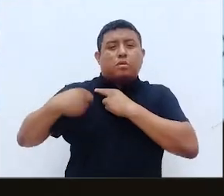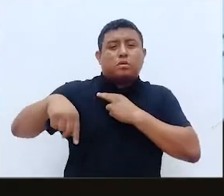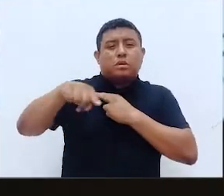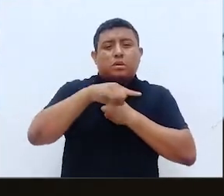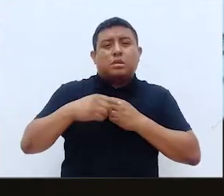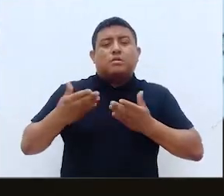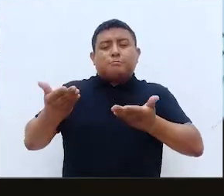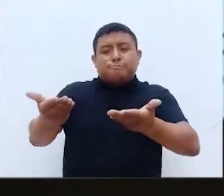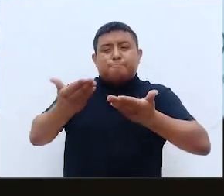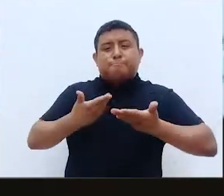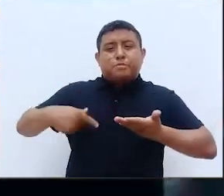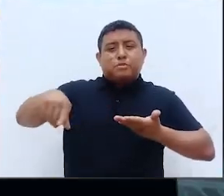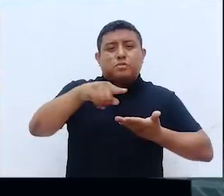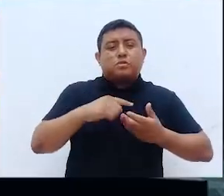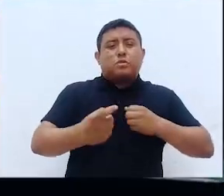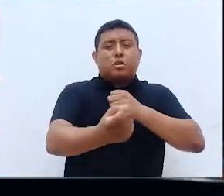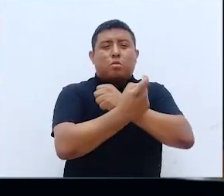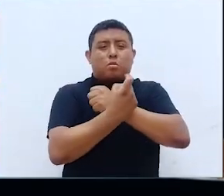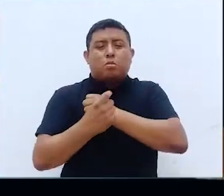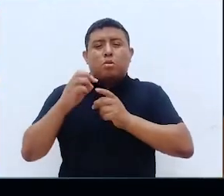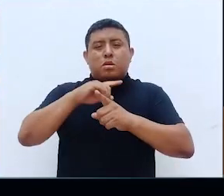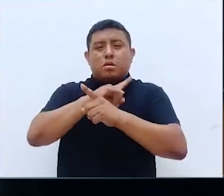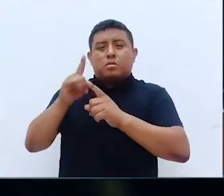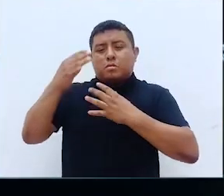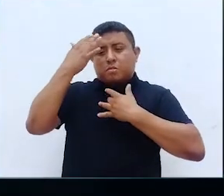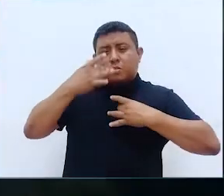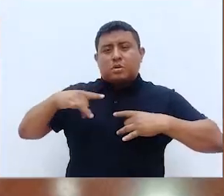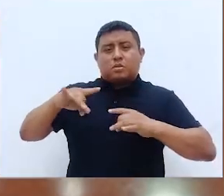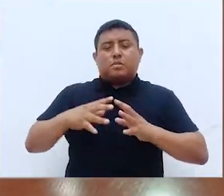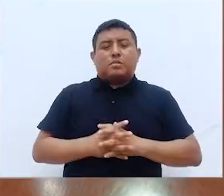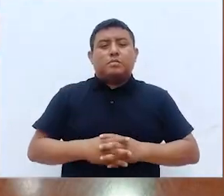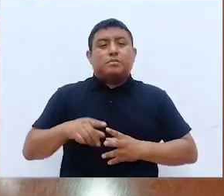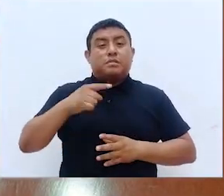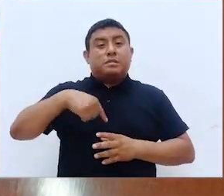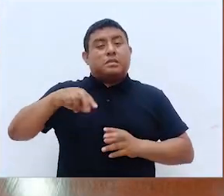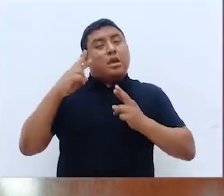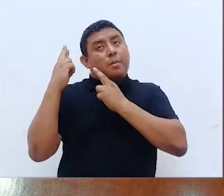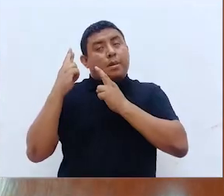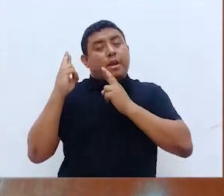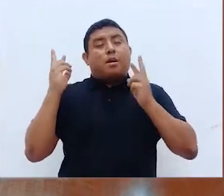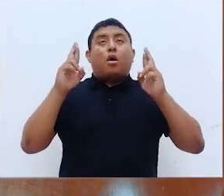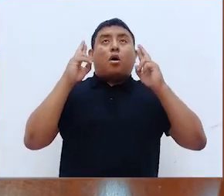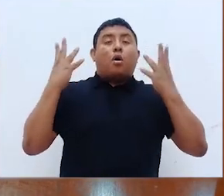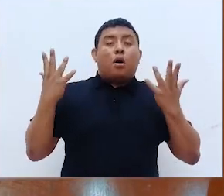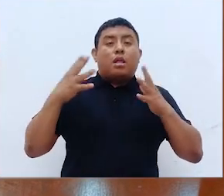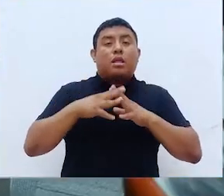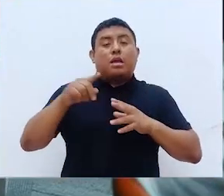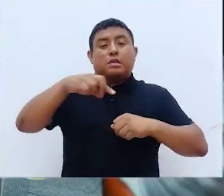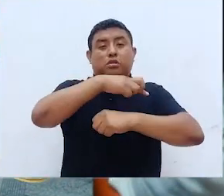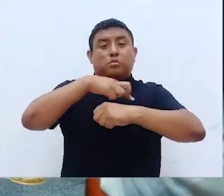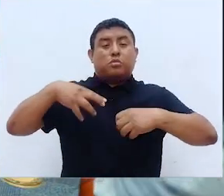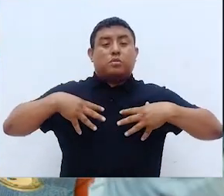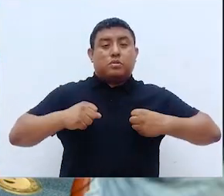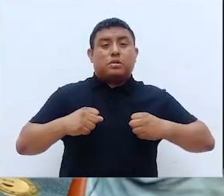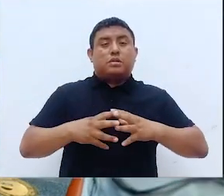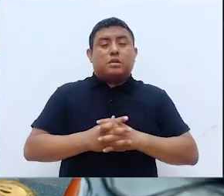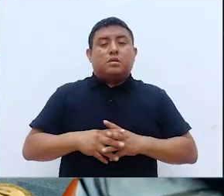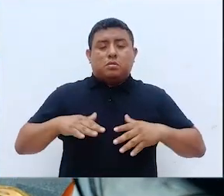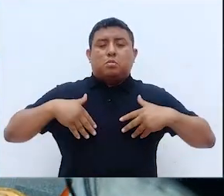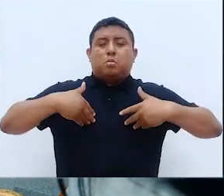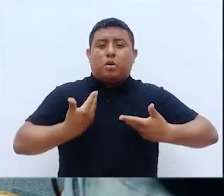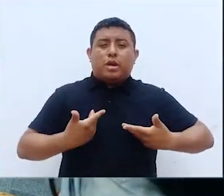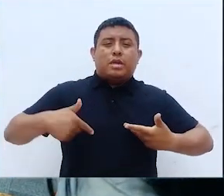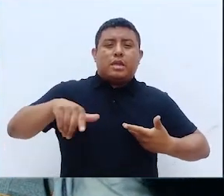responsabilidad de prescribir estos antimicrobianos. Y esperamos de estos profesionales